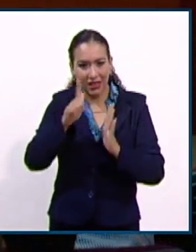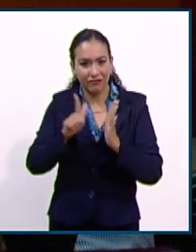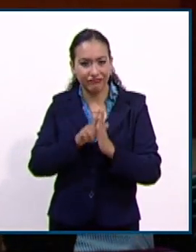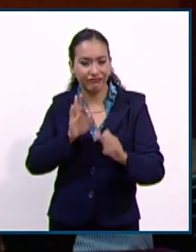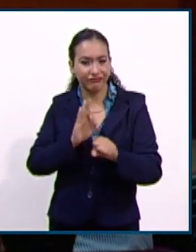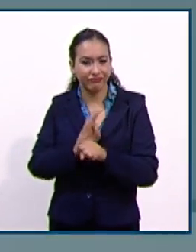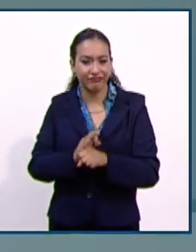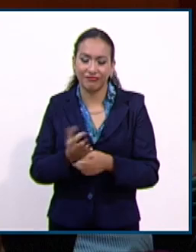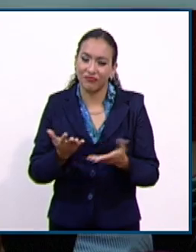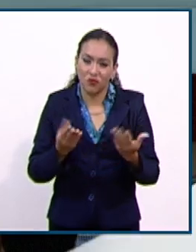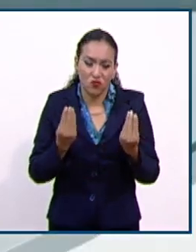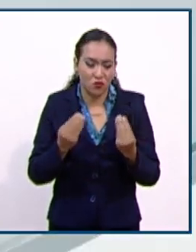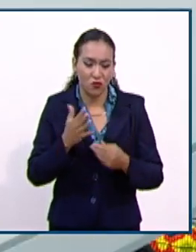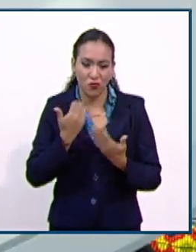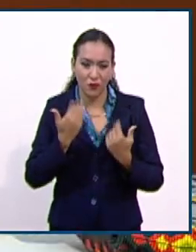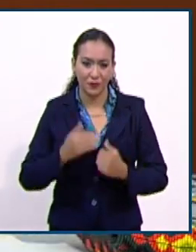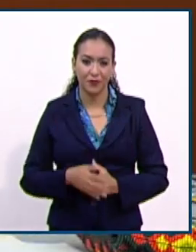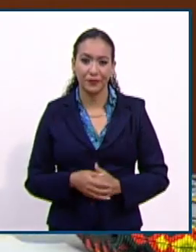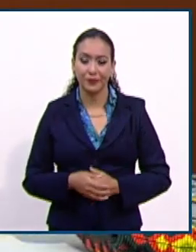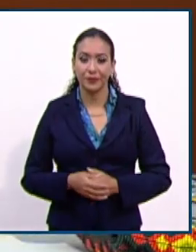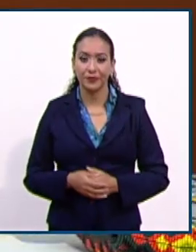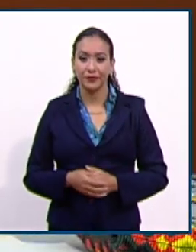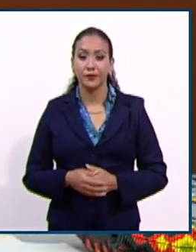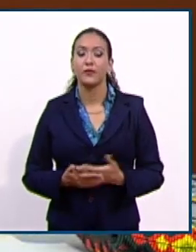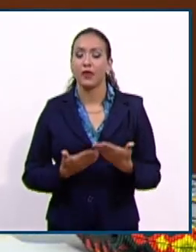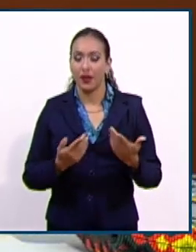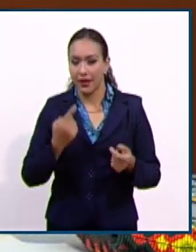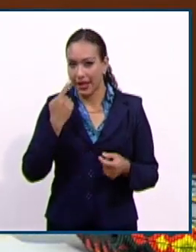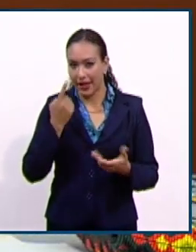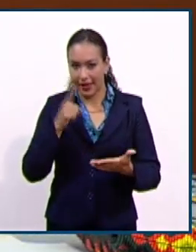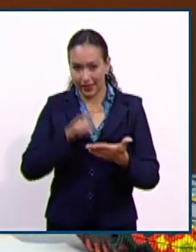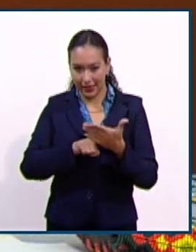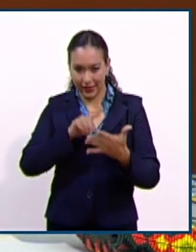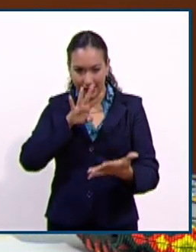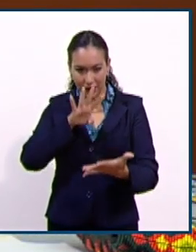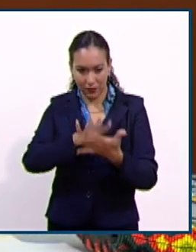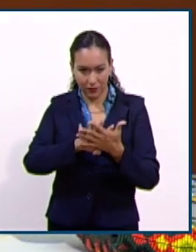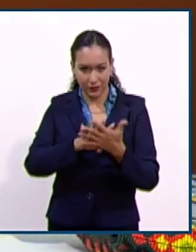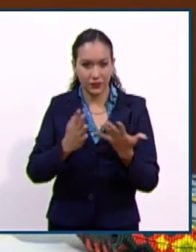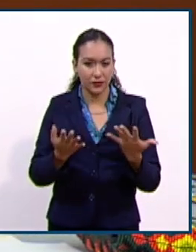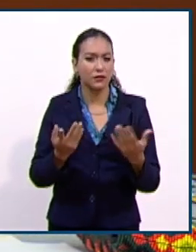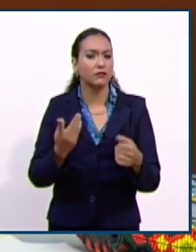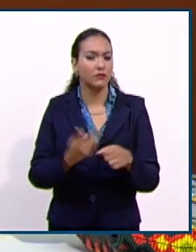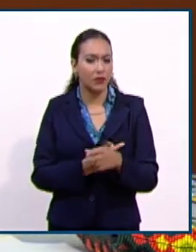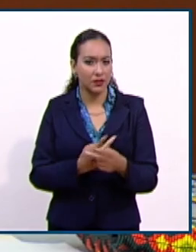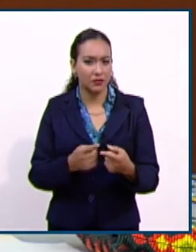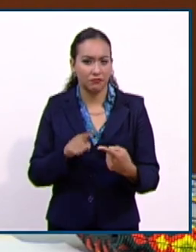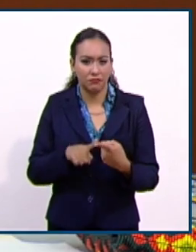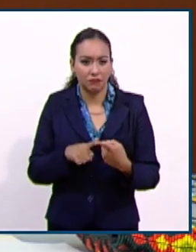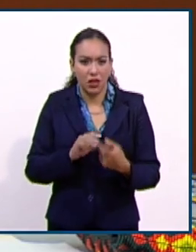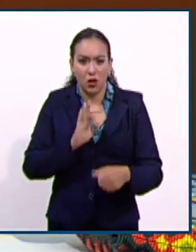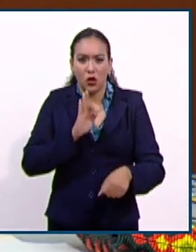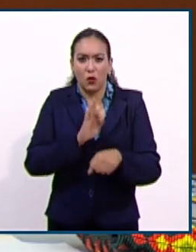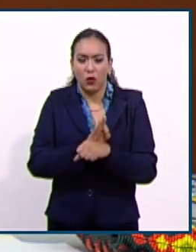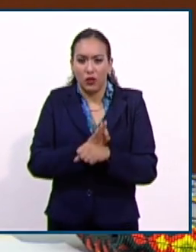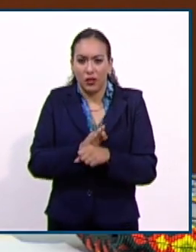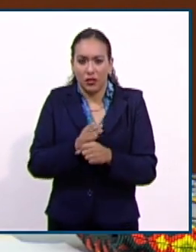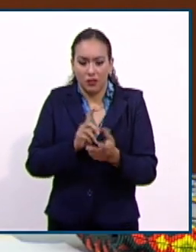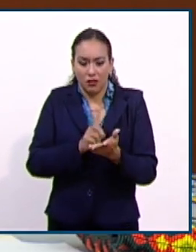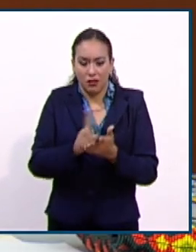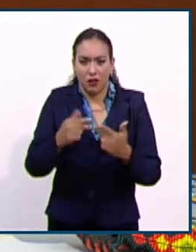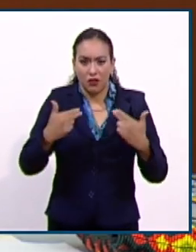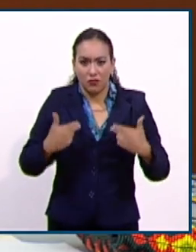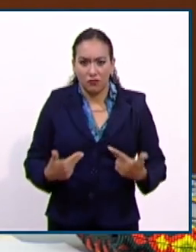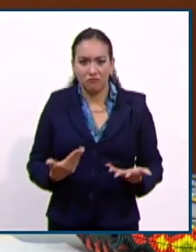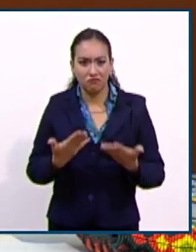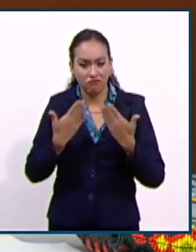sus comentarios. Dentro de las prisiones frecuentemente hay una ausencia absoluta de protección para las personas frente a